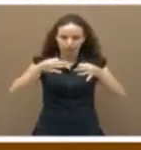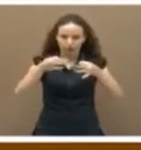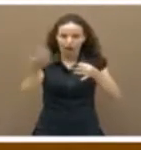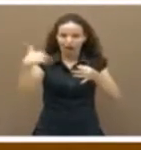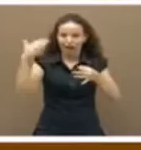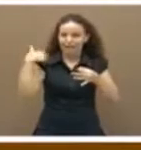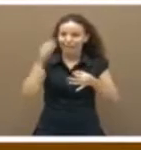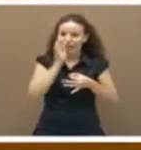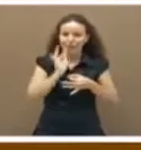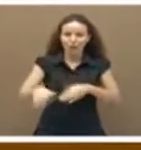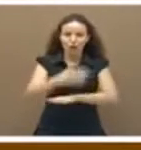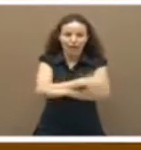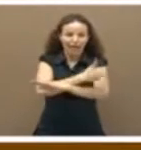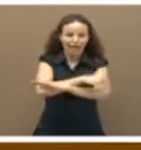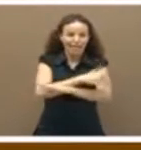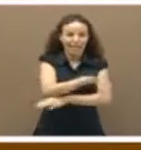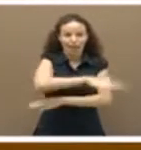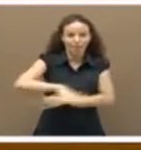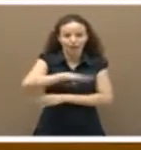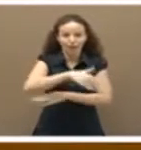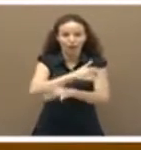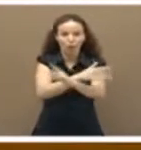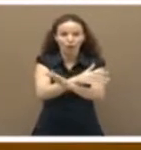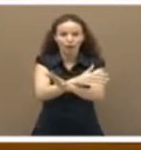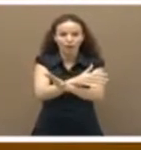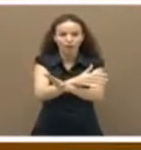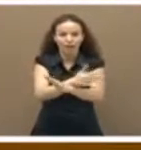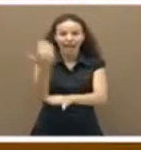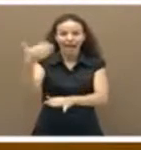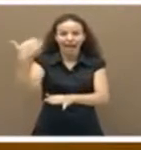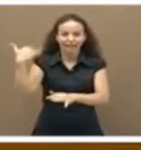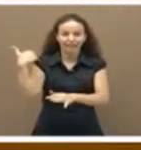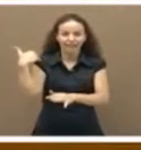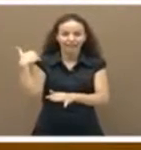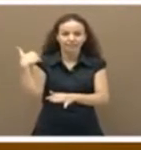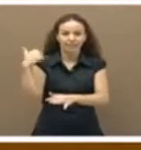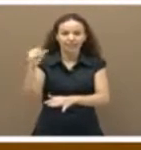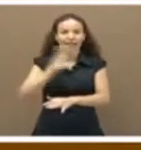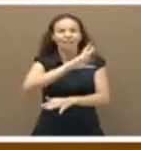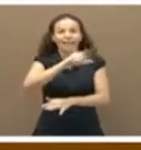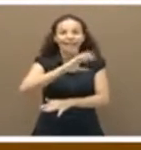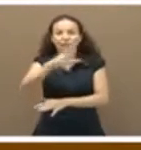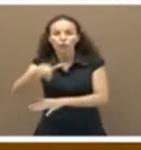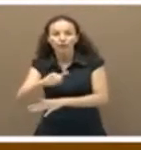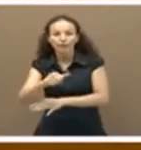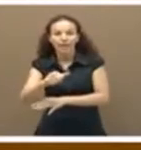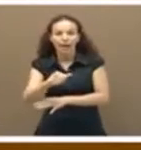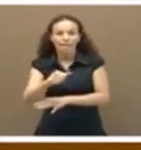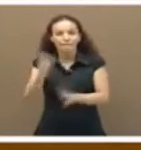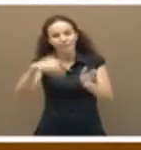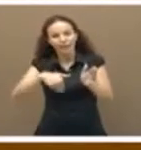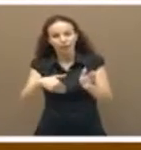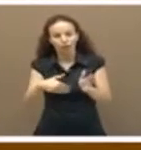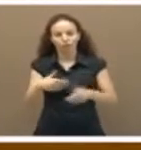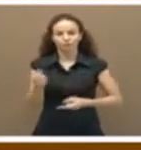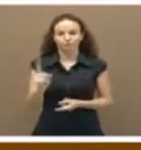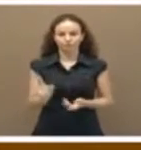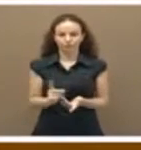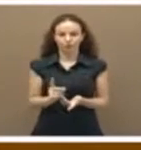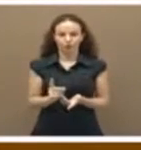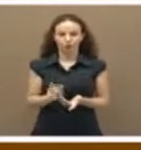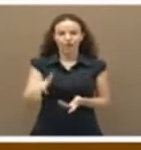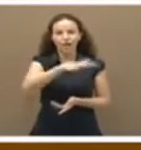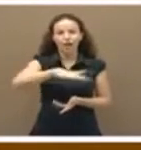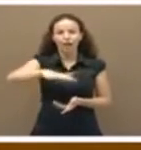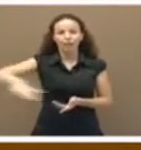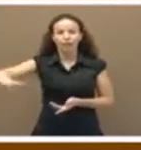en las calles y en las plazas había menos delincuencia. En el trabajo La ciudad de los niños se afirma que los barrios más